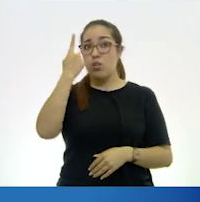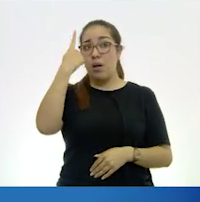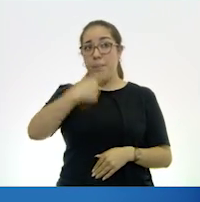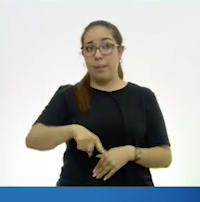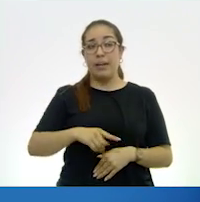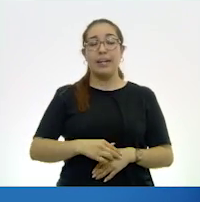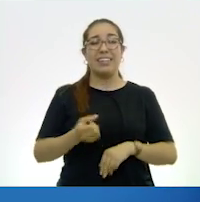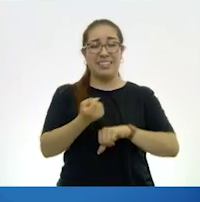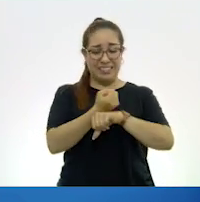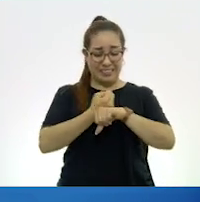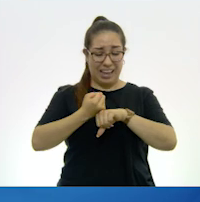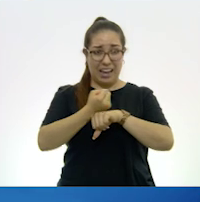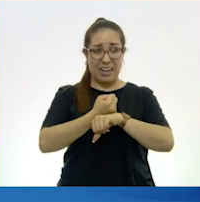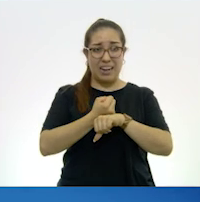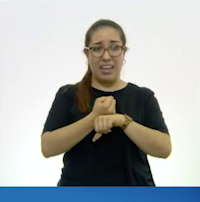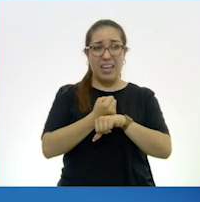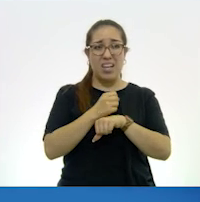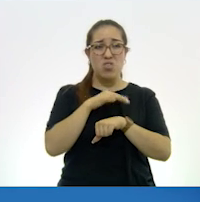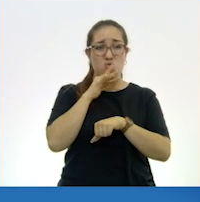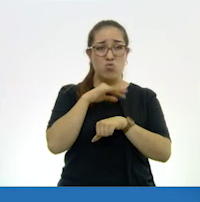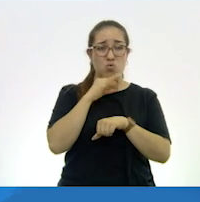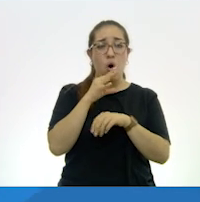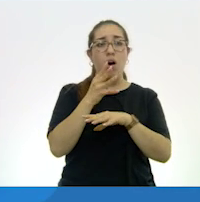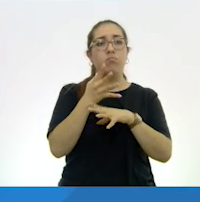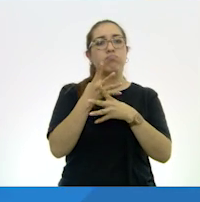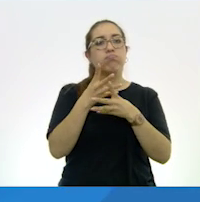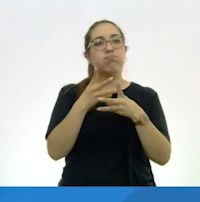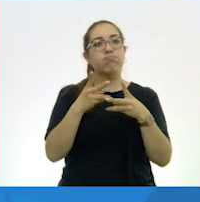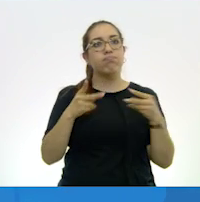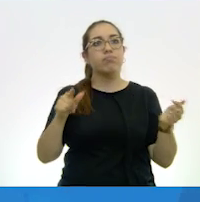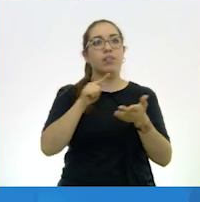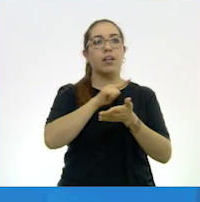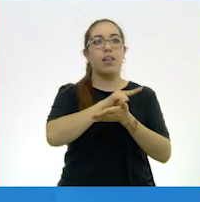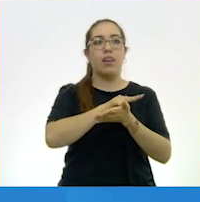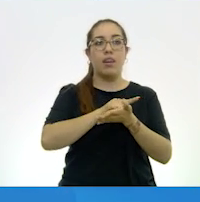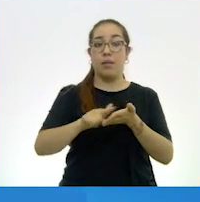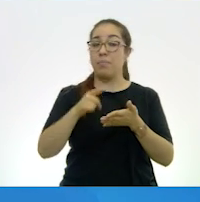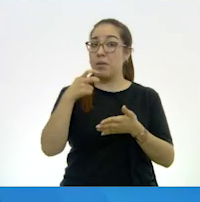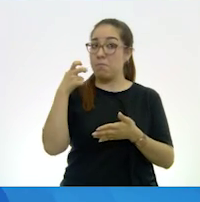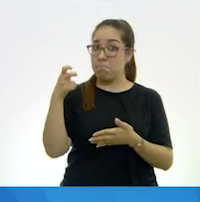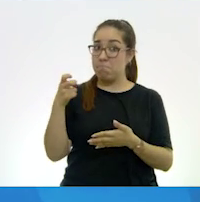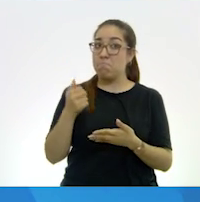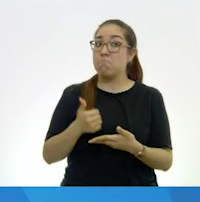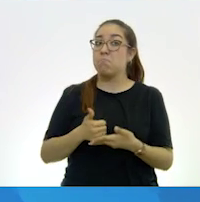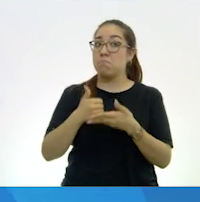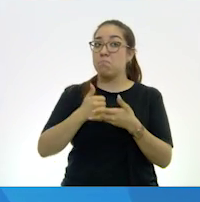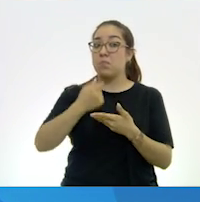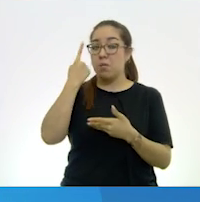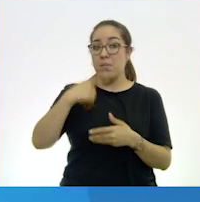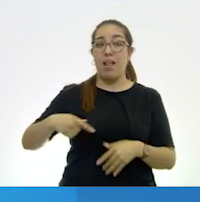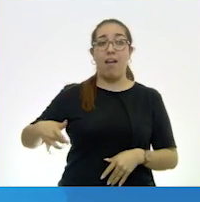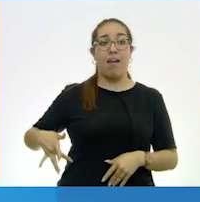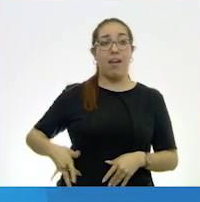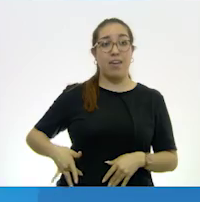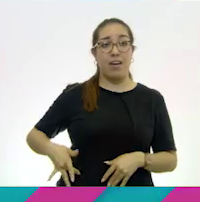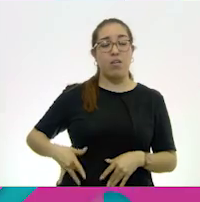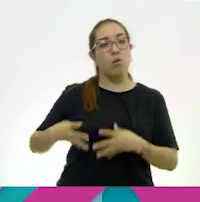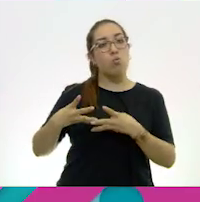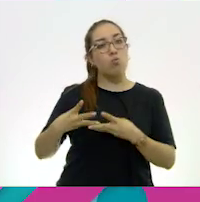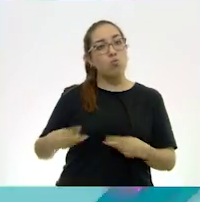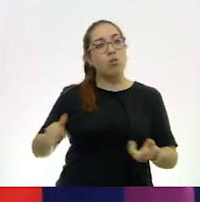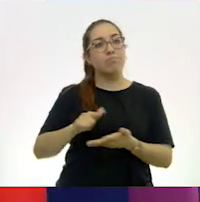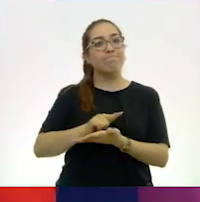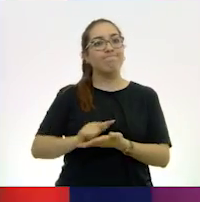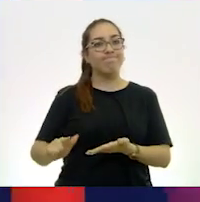toxinas de la sangre y desobstruir los canales biliares. Es un gran depurador del hígado y de los